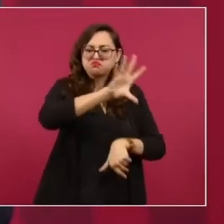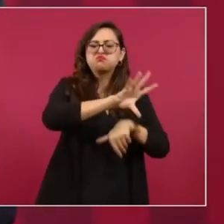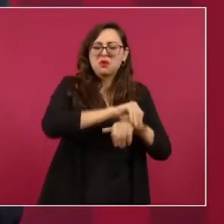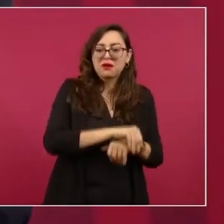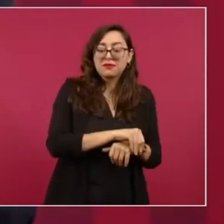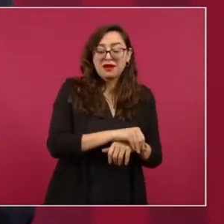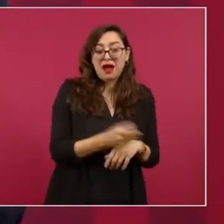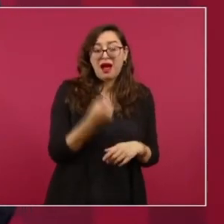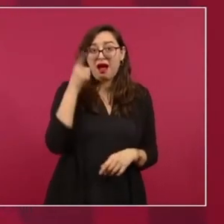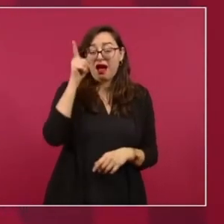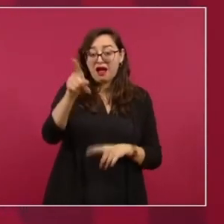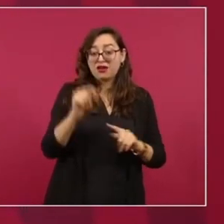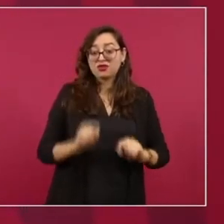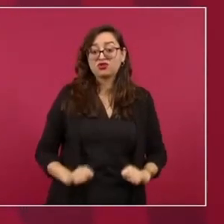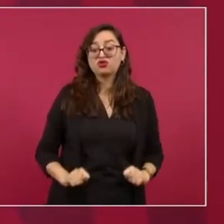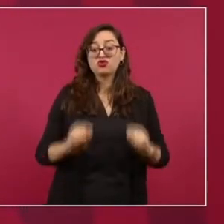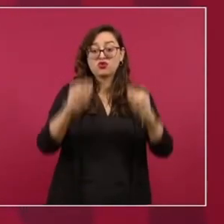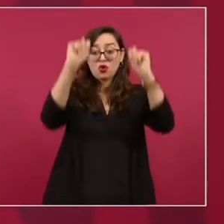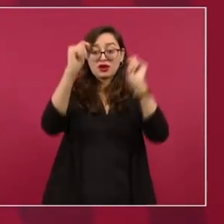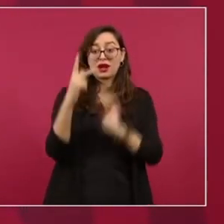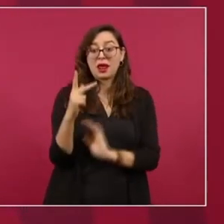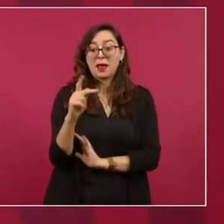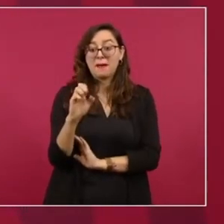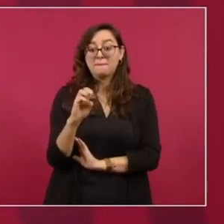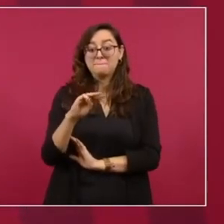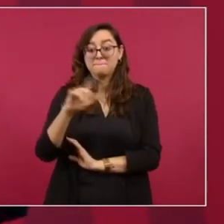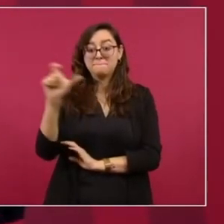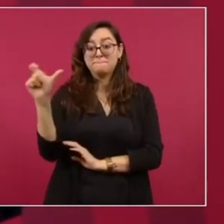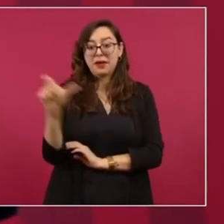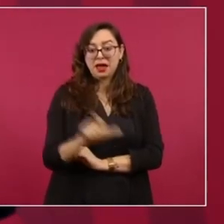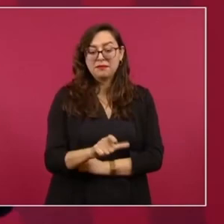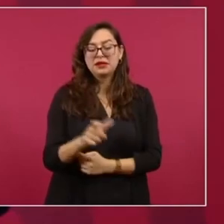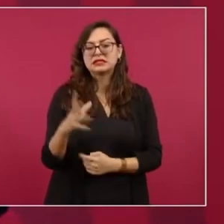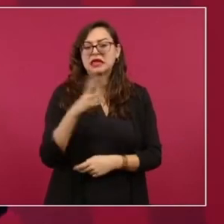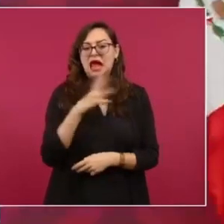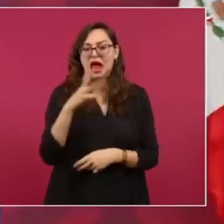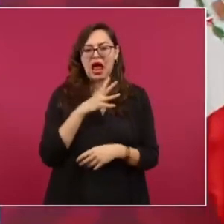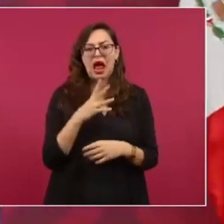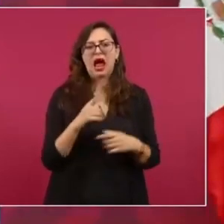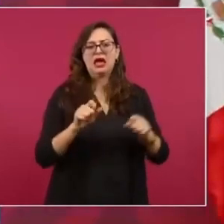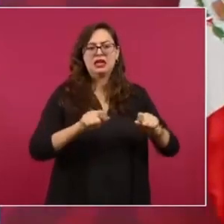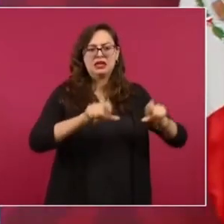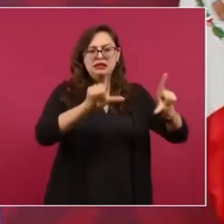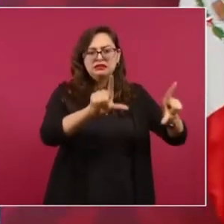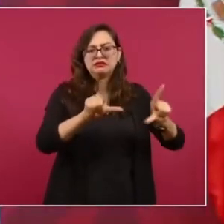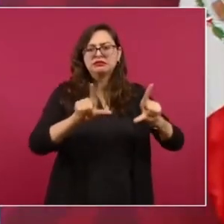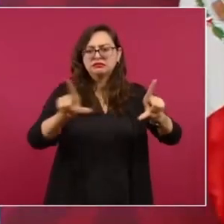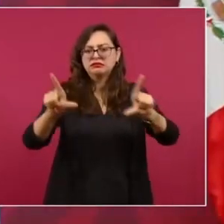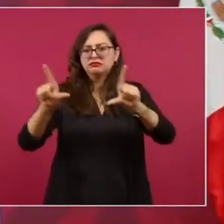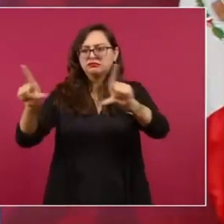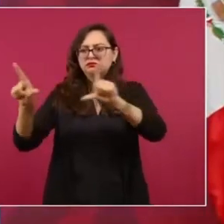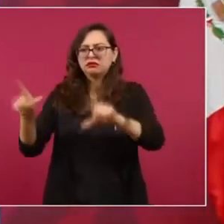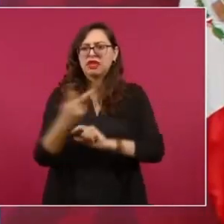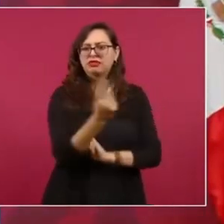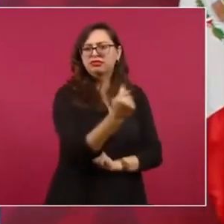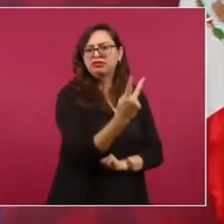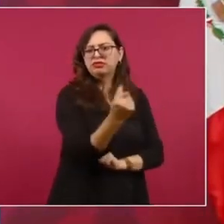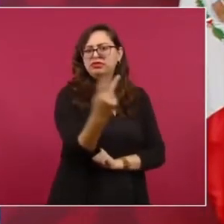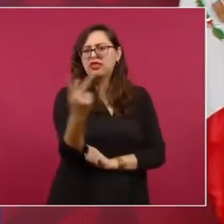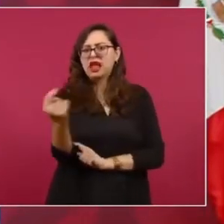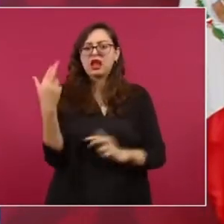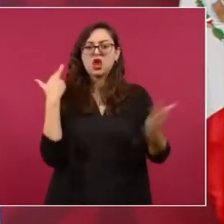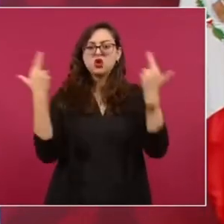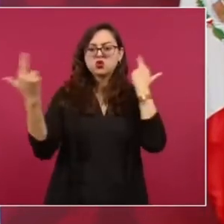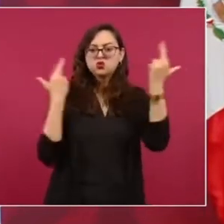de alarma con monitores, en donde se suponía que